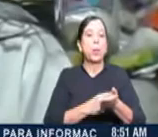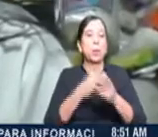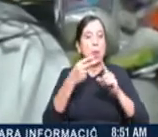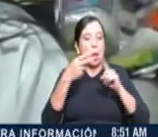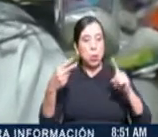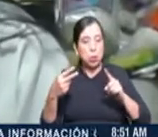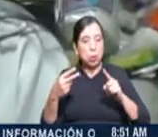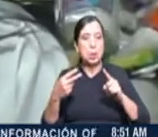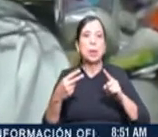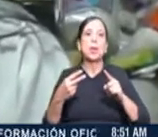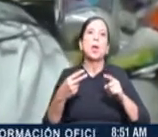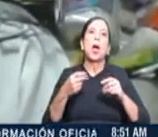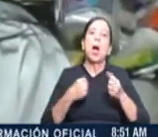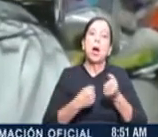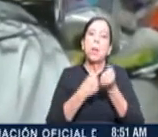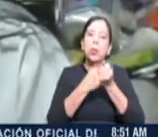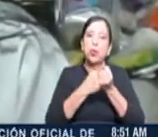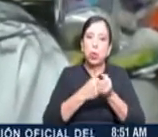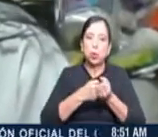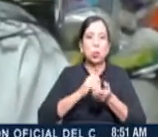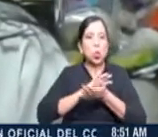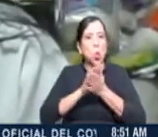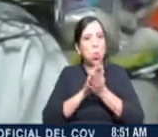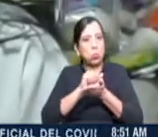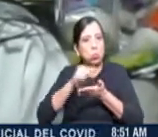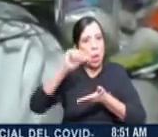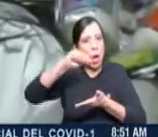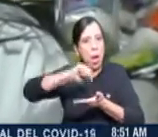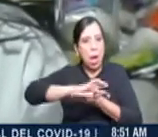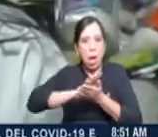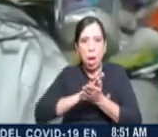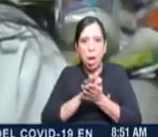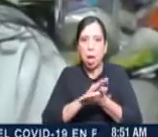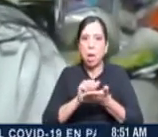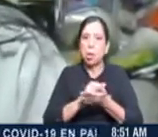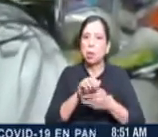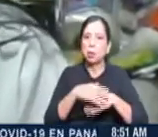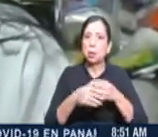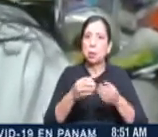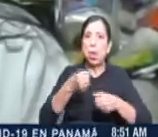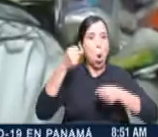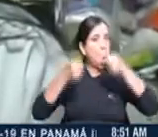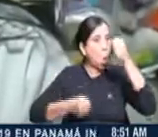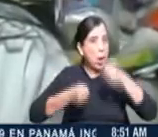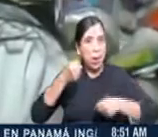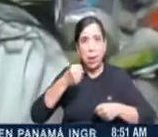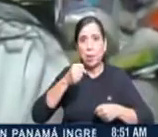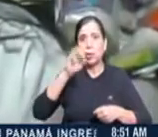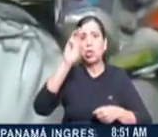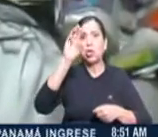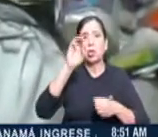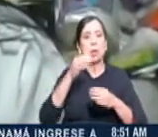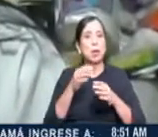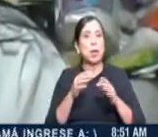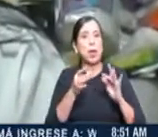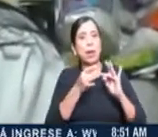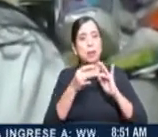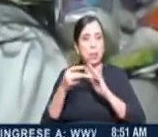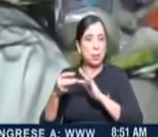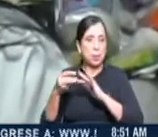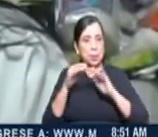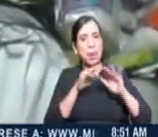las necesidades básicas de artículos de aseo personal, de leches de ensure, medicamentos que de repente